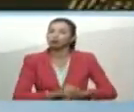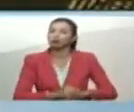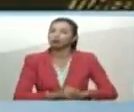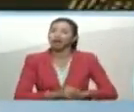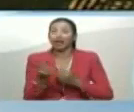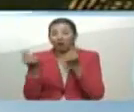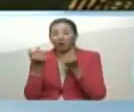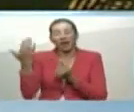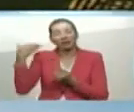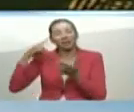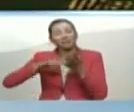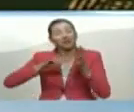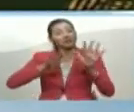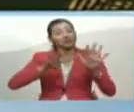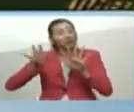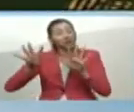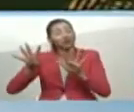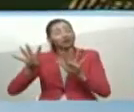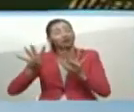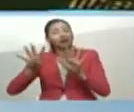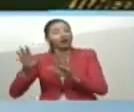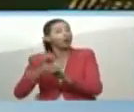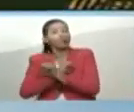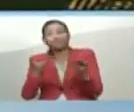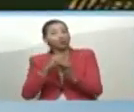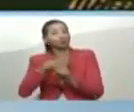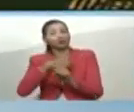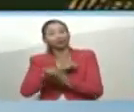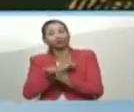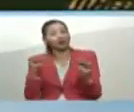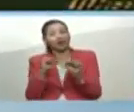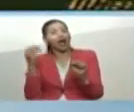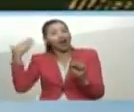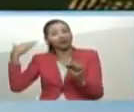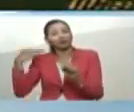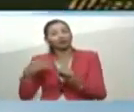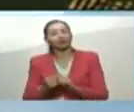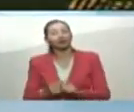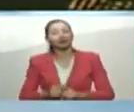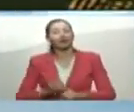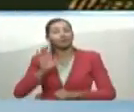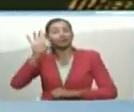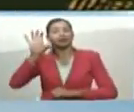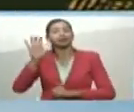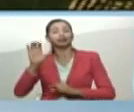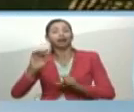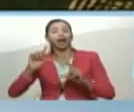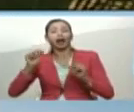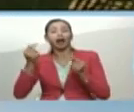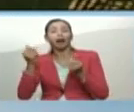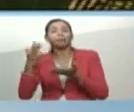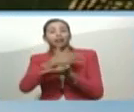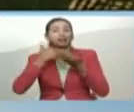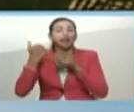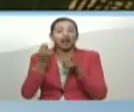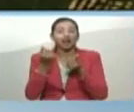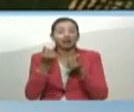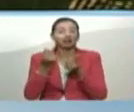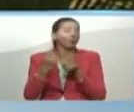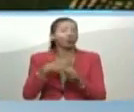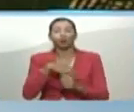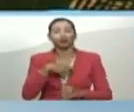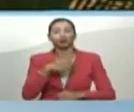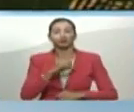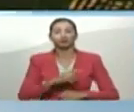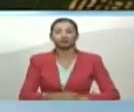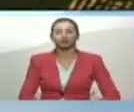teníamos en el 99 no se podía. Para un país capitalista no se podía. Yo ayer vi hasta la madrugada,